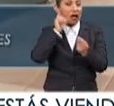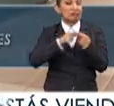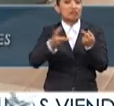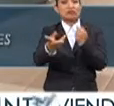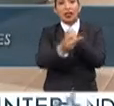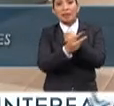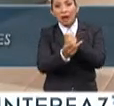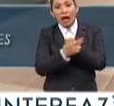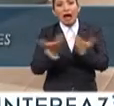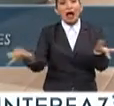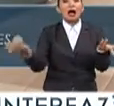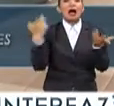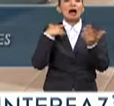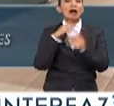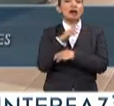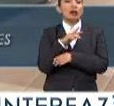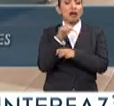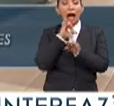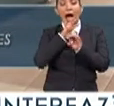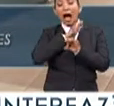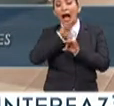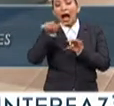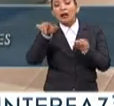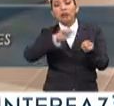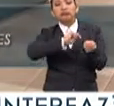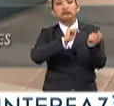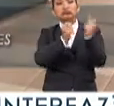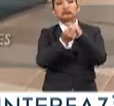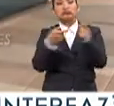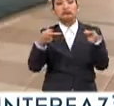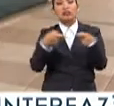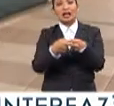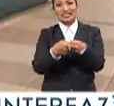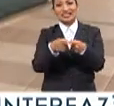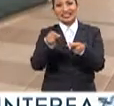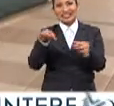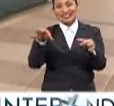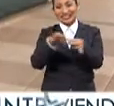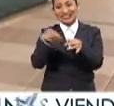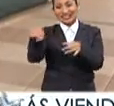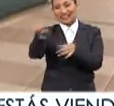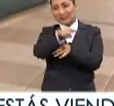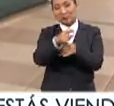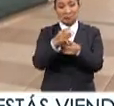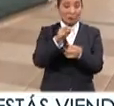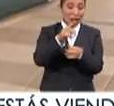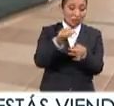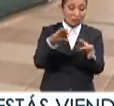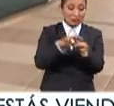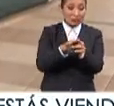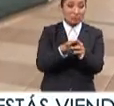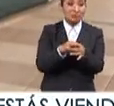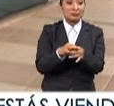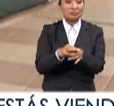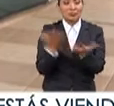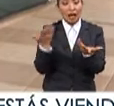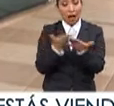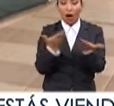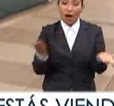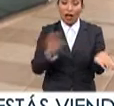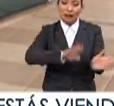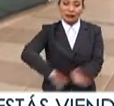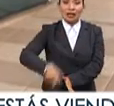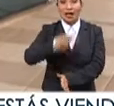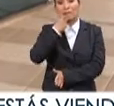de prensa ha habido una convergencia de esos medios y yo creo que toca ya